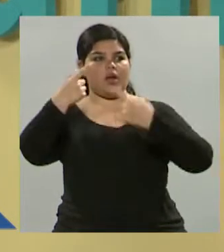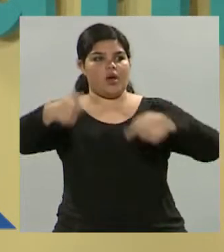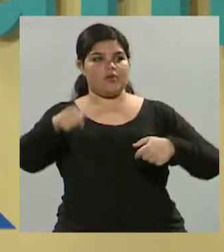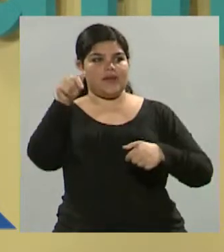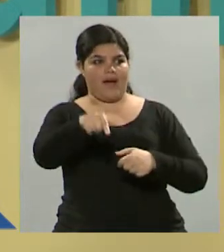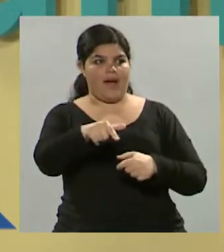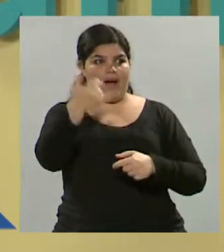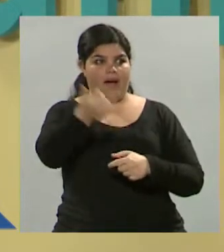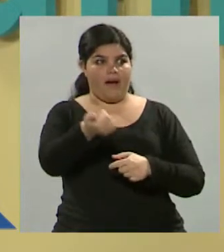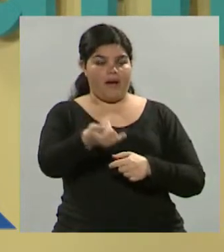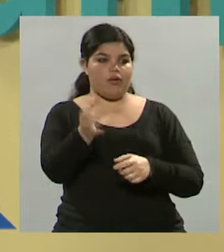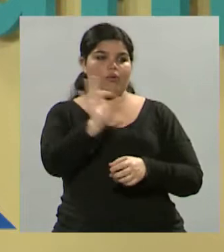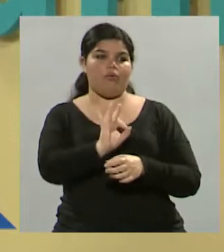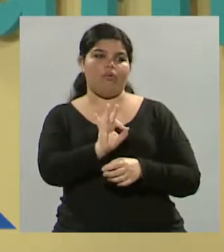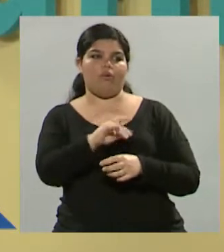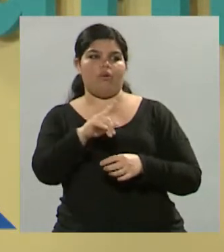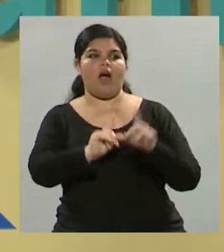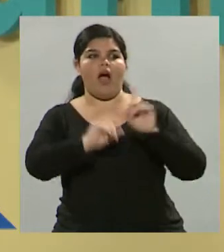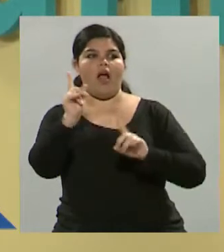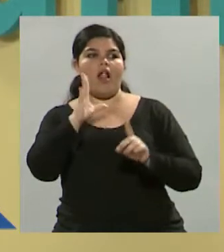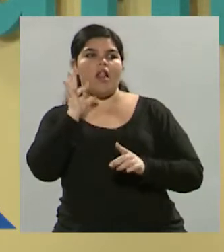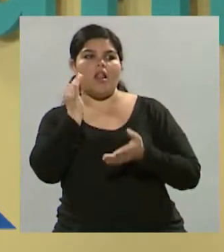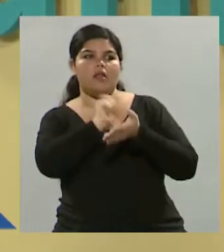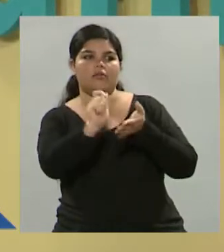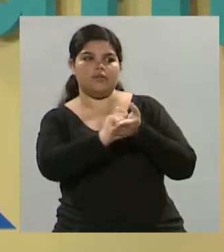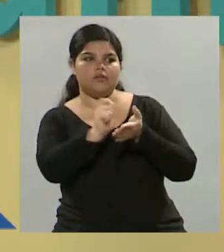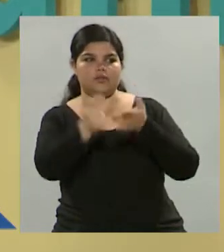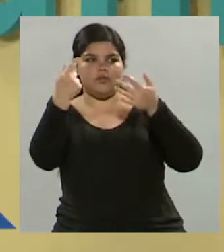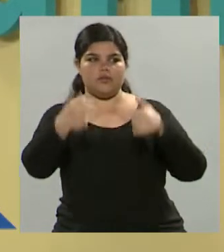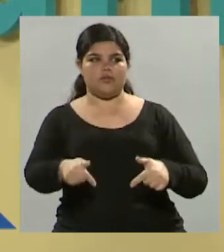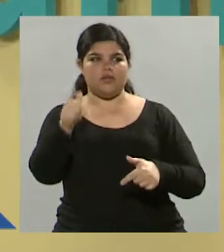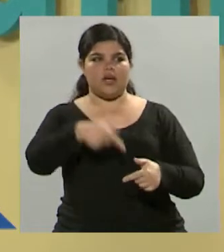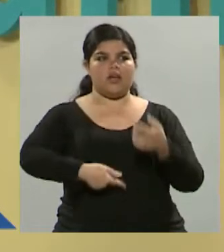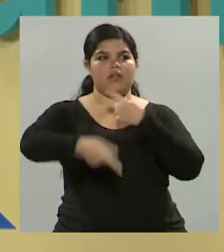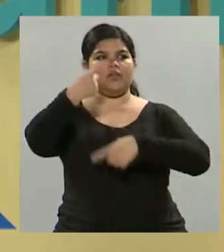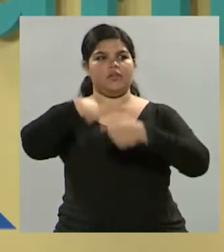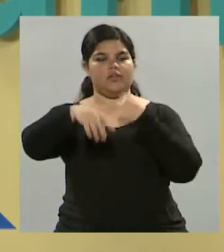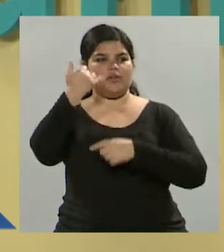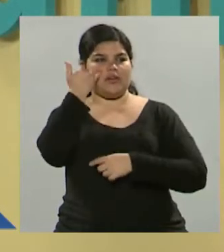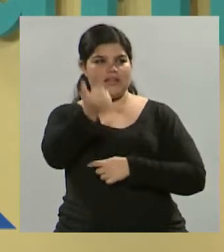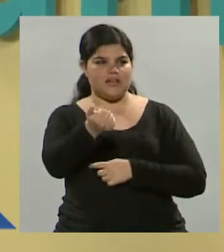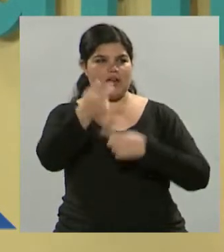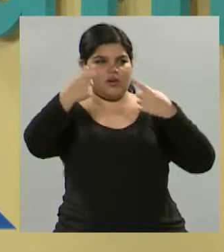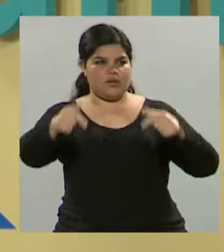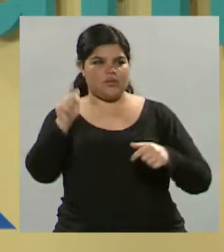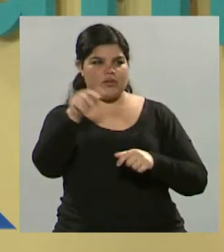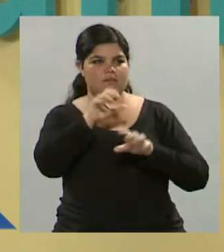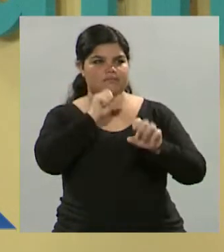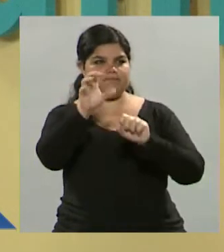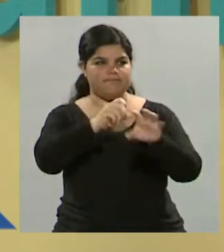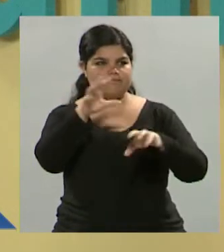su momento o ya tenían algún texto armado o alguna historia previa a la escenografía, a los objetos que fueron